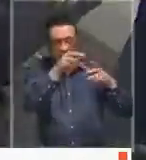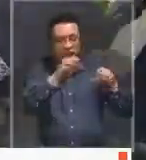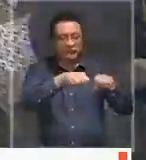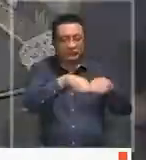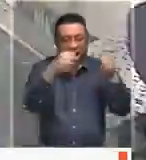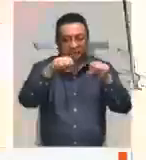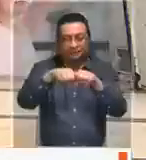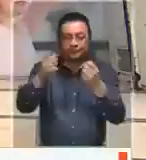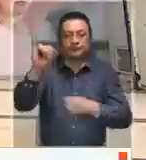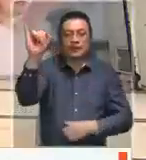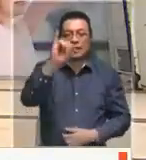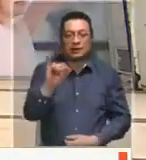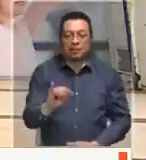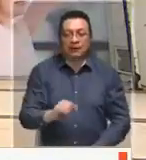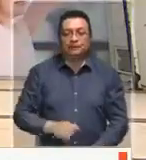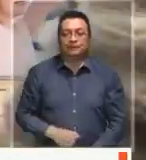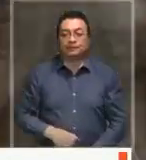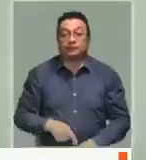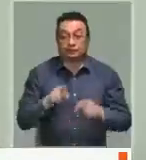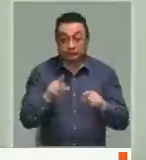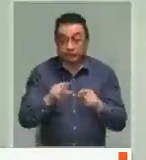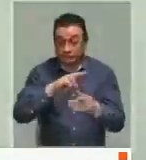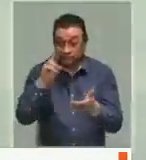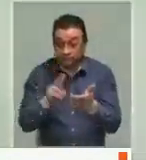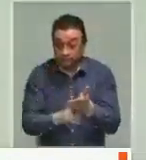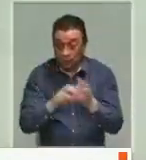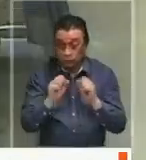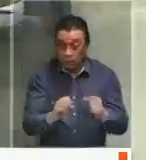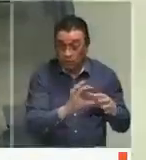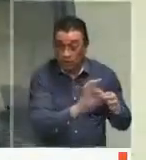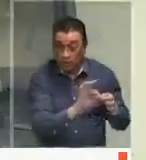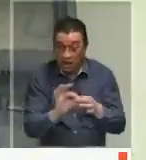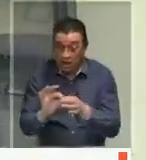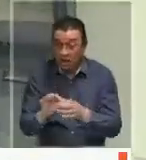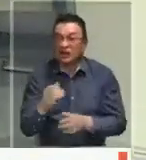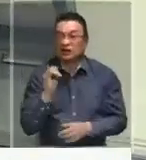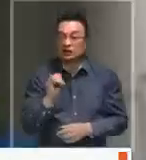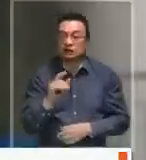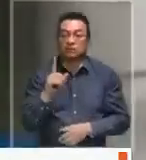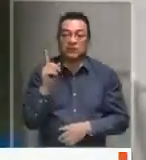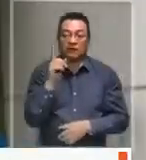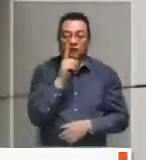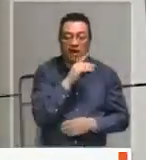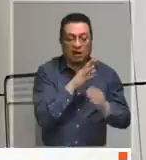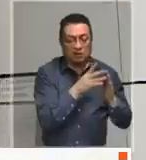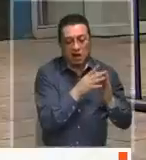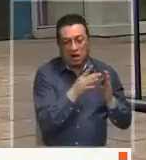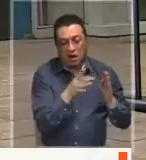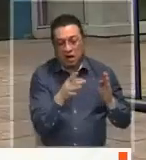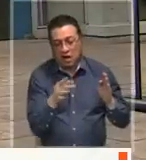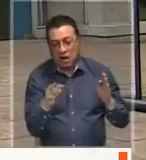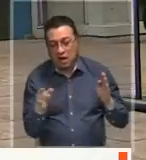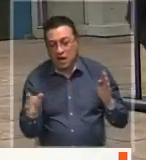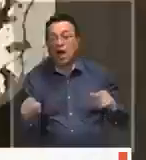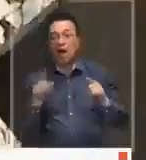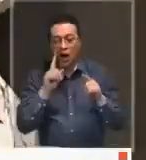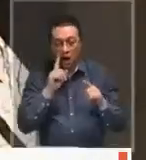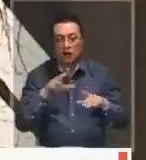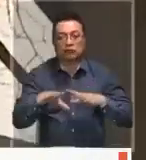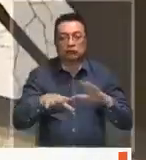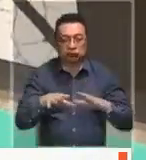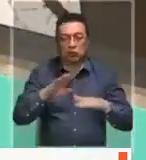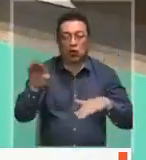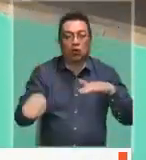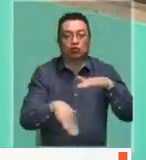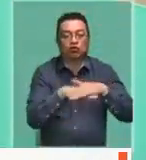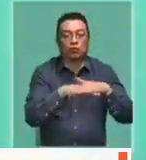de la ISAPRE. ¿Pero eso realmente puede pasar? Sí. Aunque es el final de un largo proceso, hay una serie de mecanismos que activa la